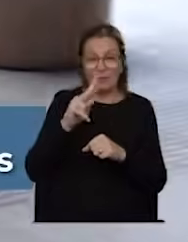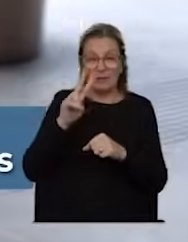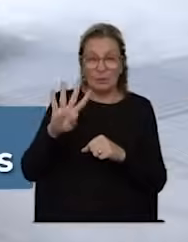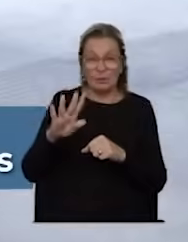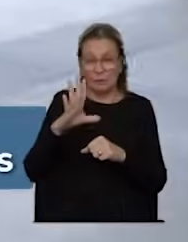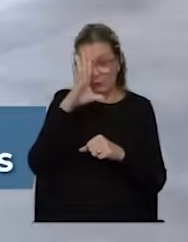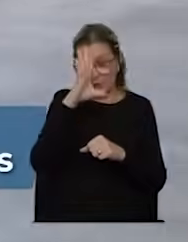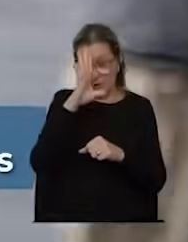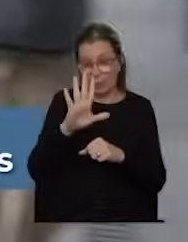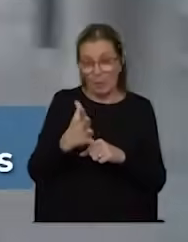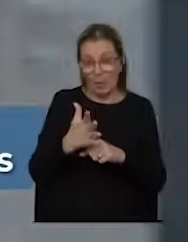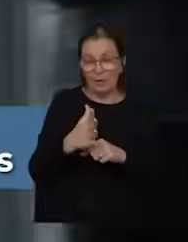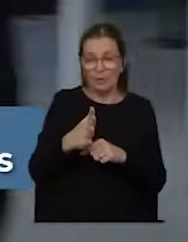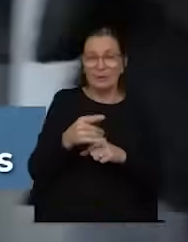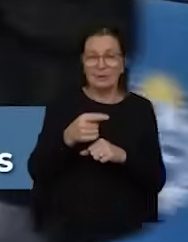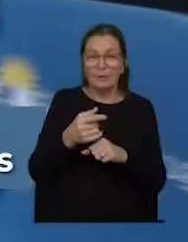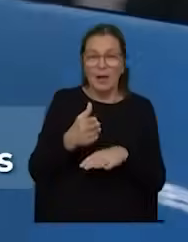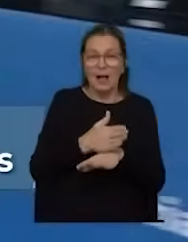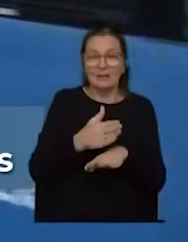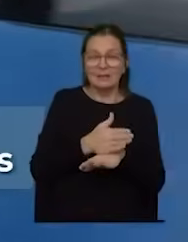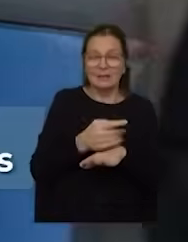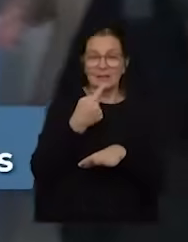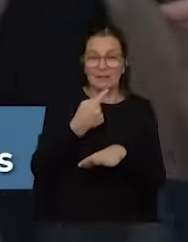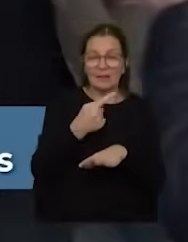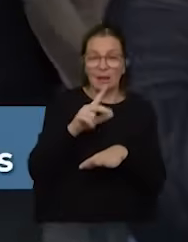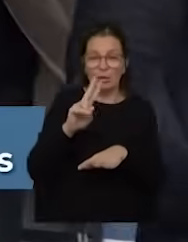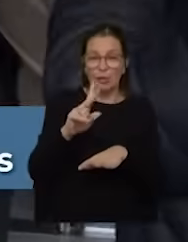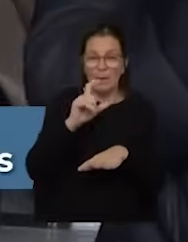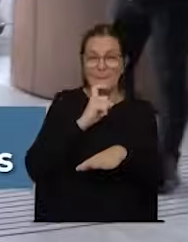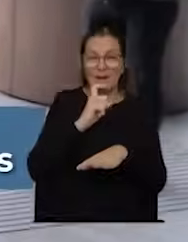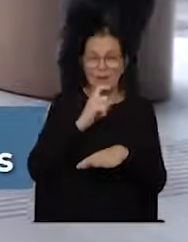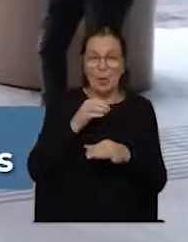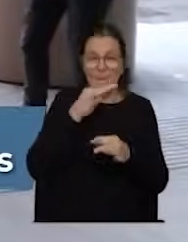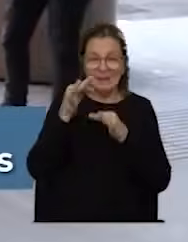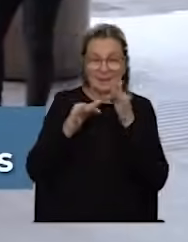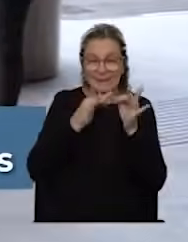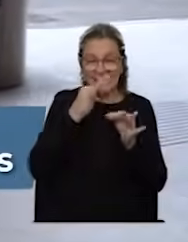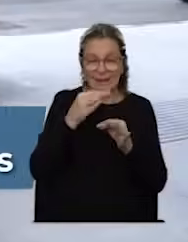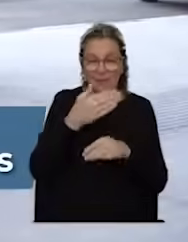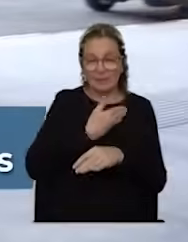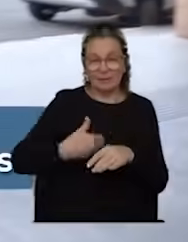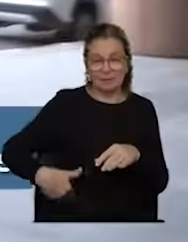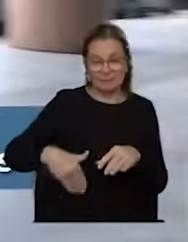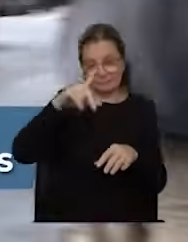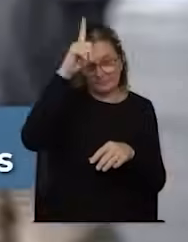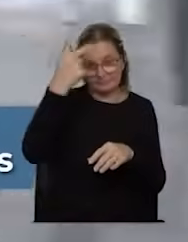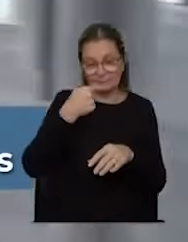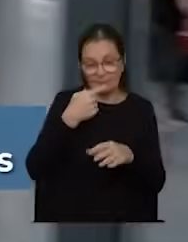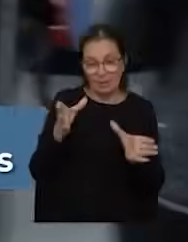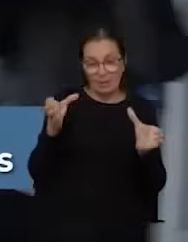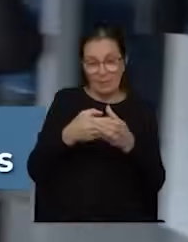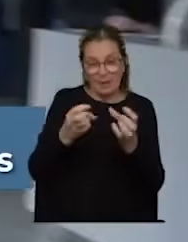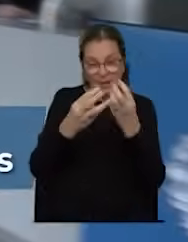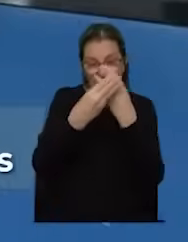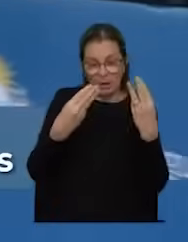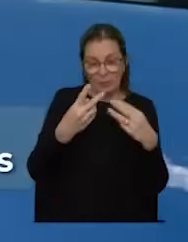febrero estaba enmarcado en la previa de lo que sería luego el 2 de marzo el mensaje que el presidente de la calle po le daría a la asamblea general como